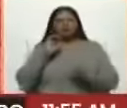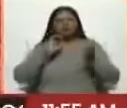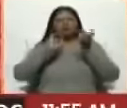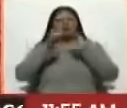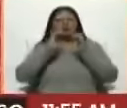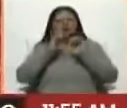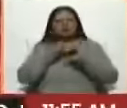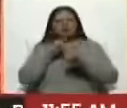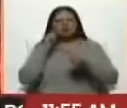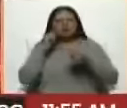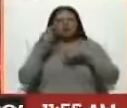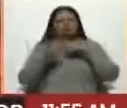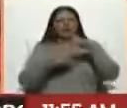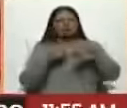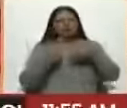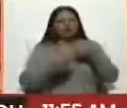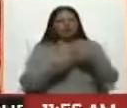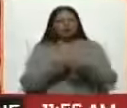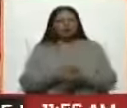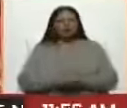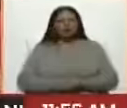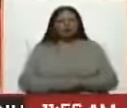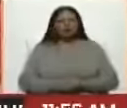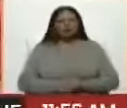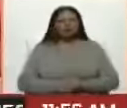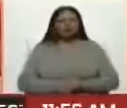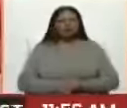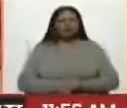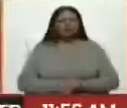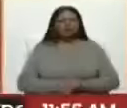ética revolucionaria.